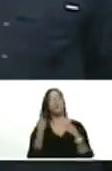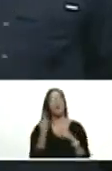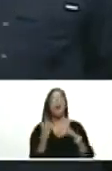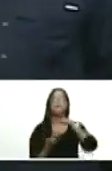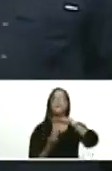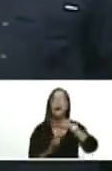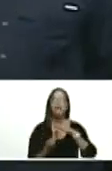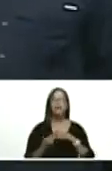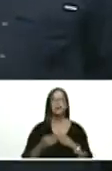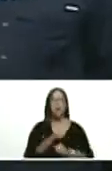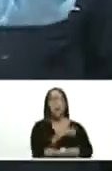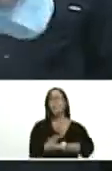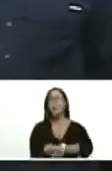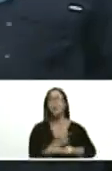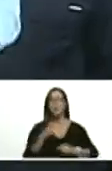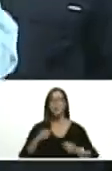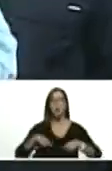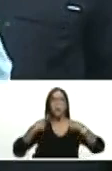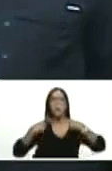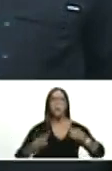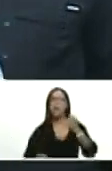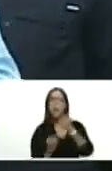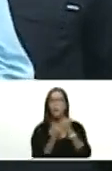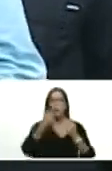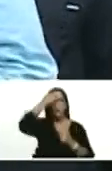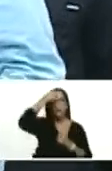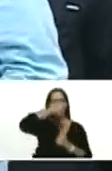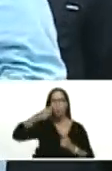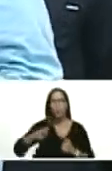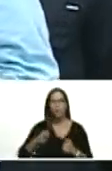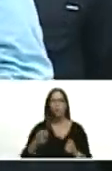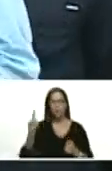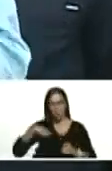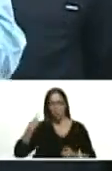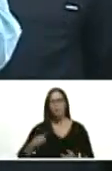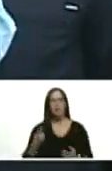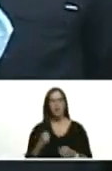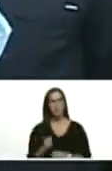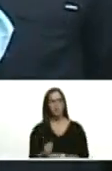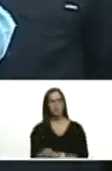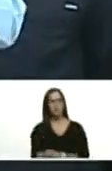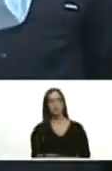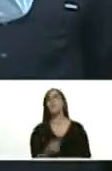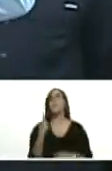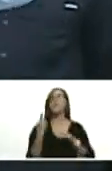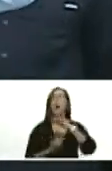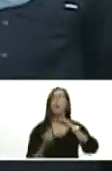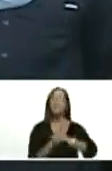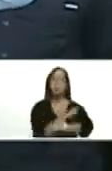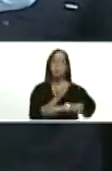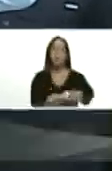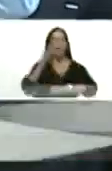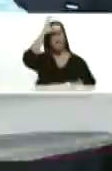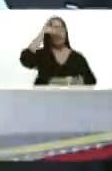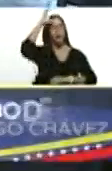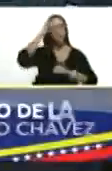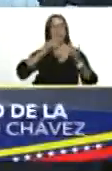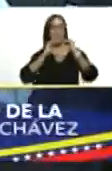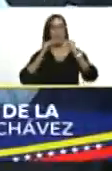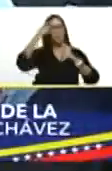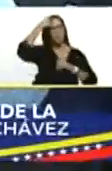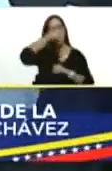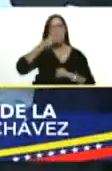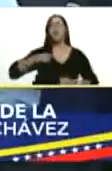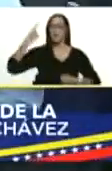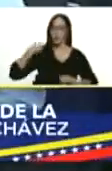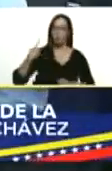la popular, el apoyo del pueblo, lo tenemos. Una base poderosa, la conciencia y la moral del pueblo,